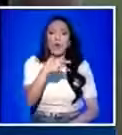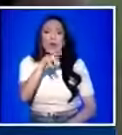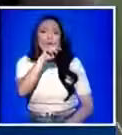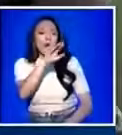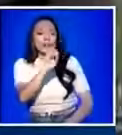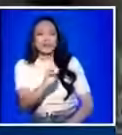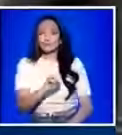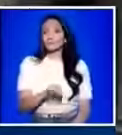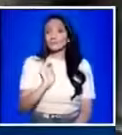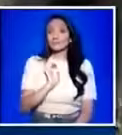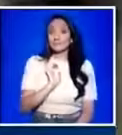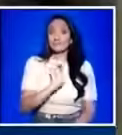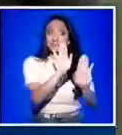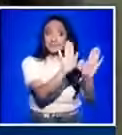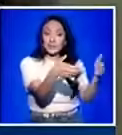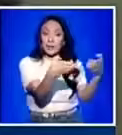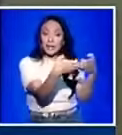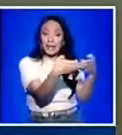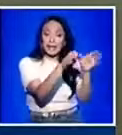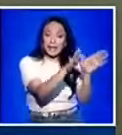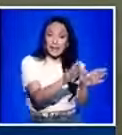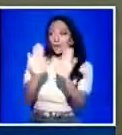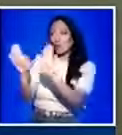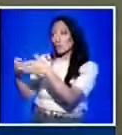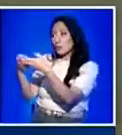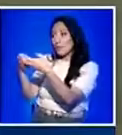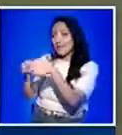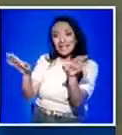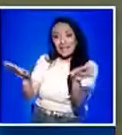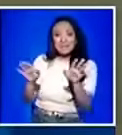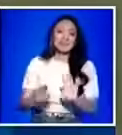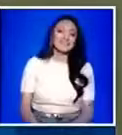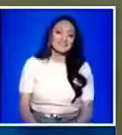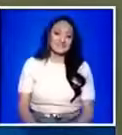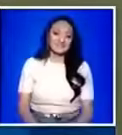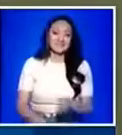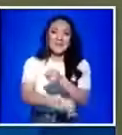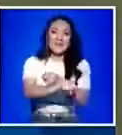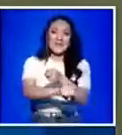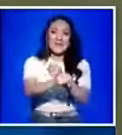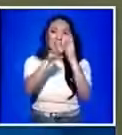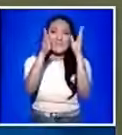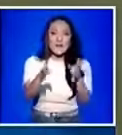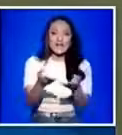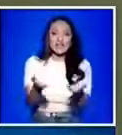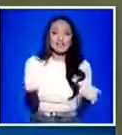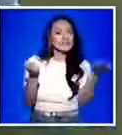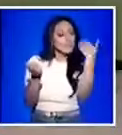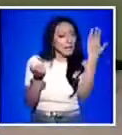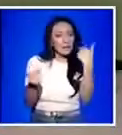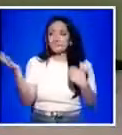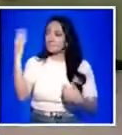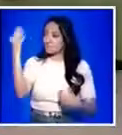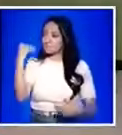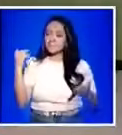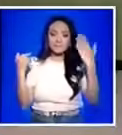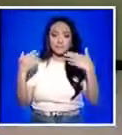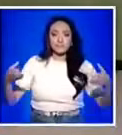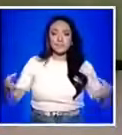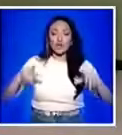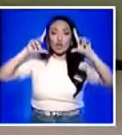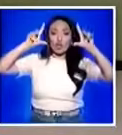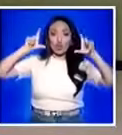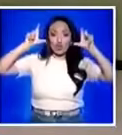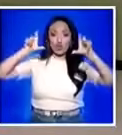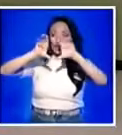93. Esa es la hinchada. Esos son los futbolistas que se suman. Vengan, vengan, muchachos. Vamos a tomarnos la